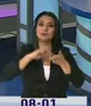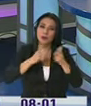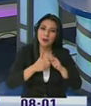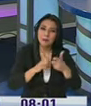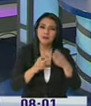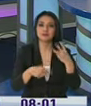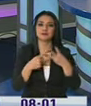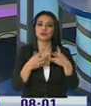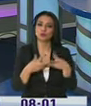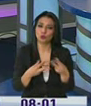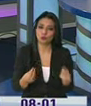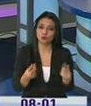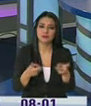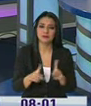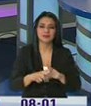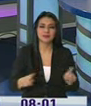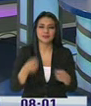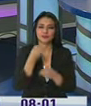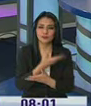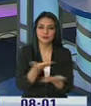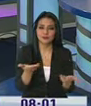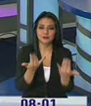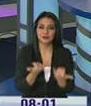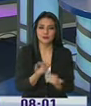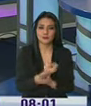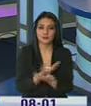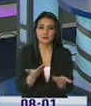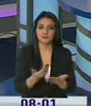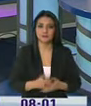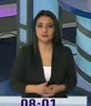pero también otro tipo de información que detallamos a continuación.